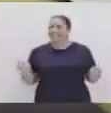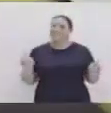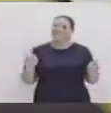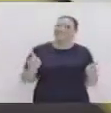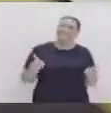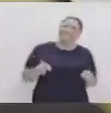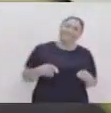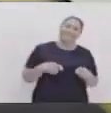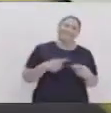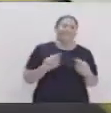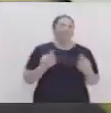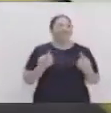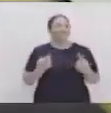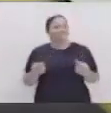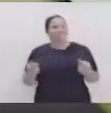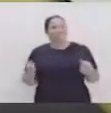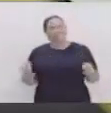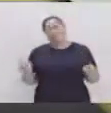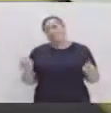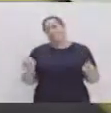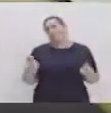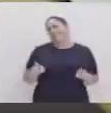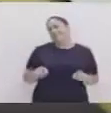Qué lindo.